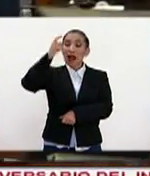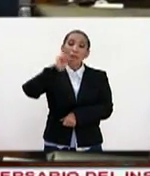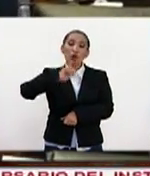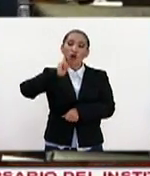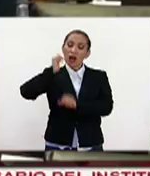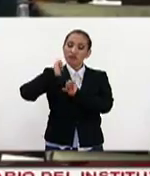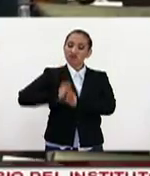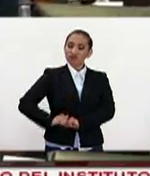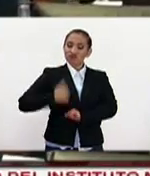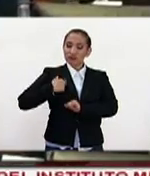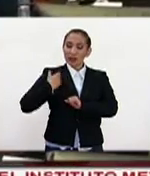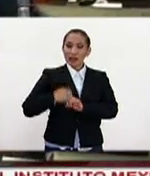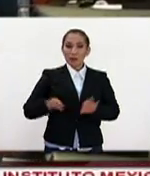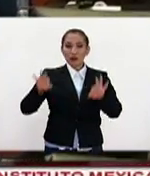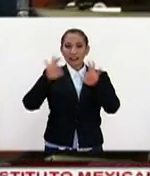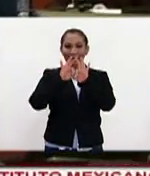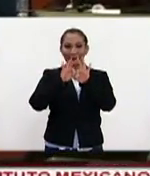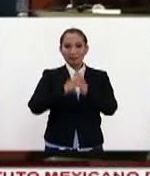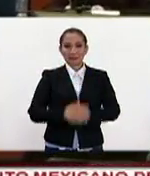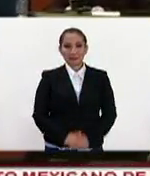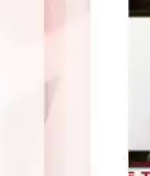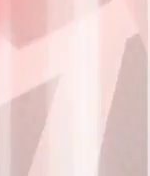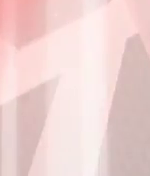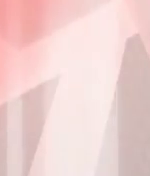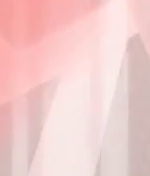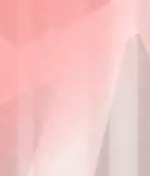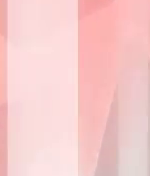mujer en ocupar este importante cargo.